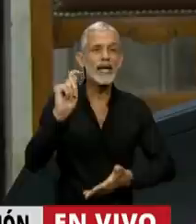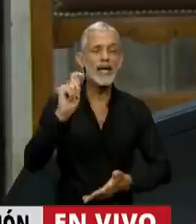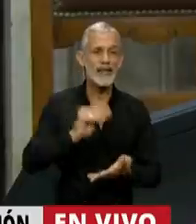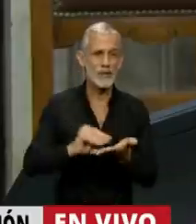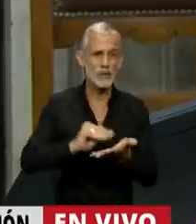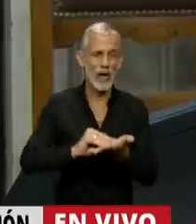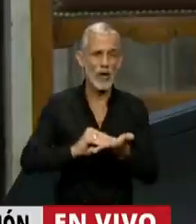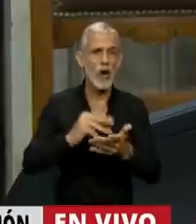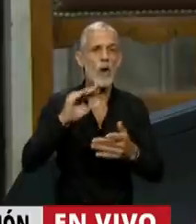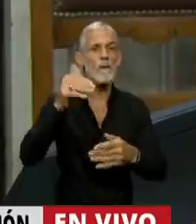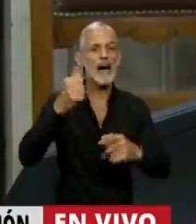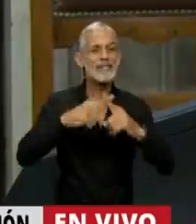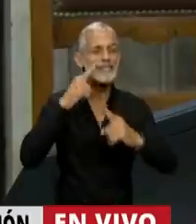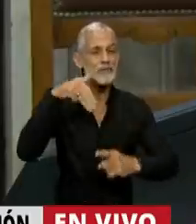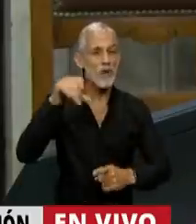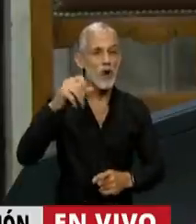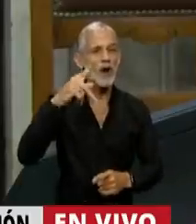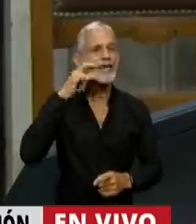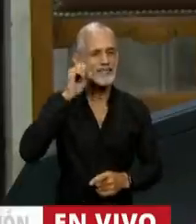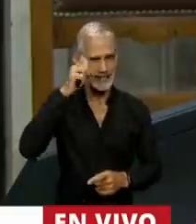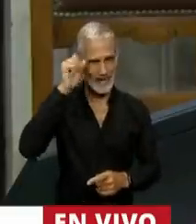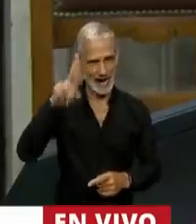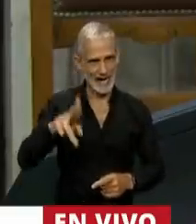el diputado Máximo Kirchner.